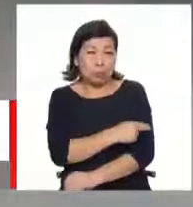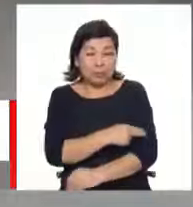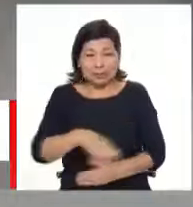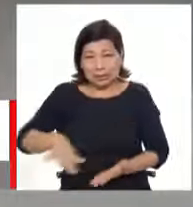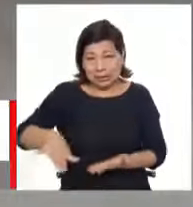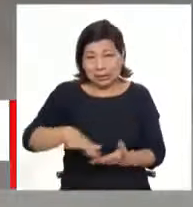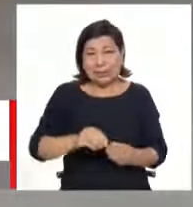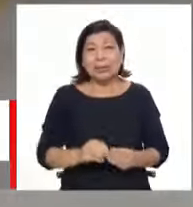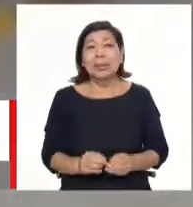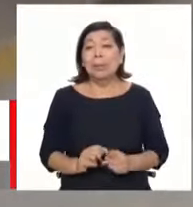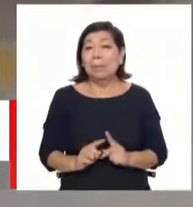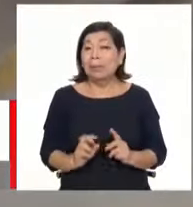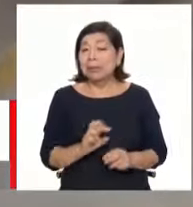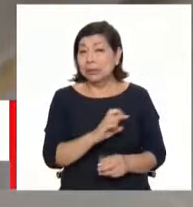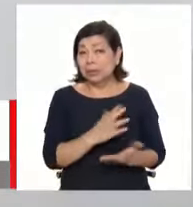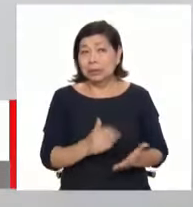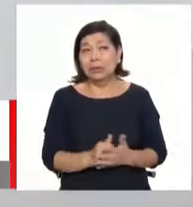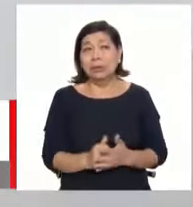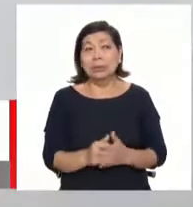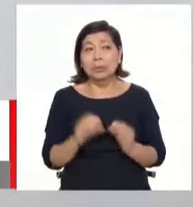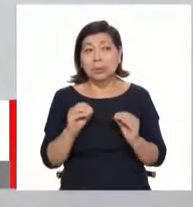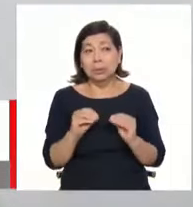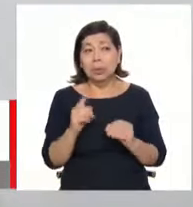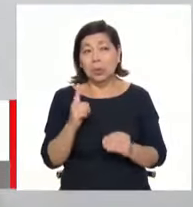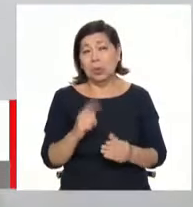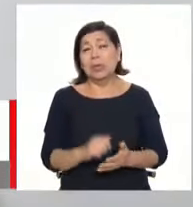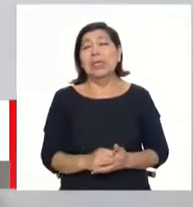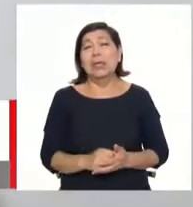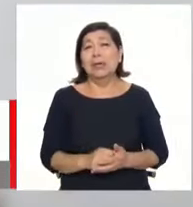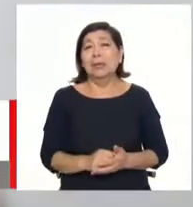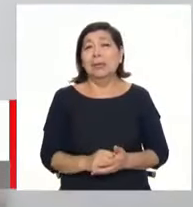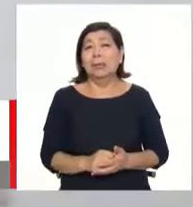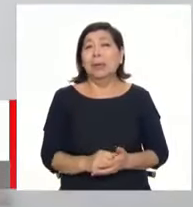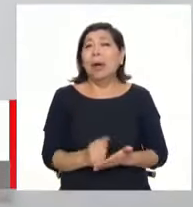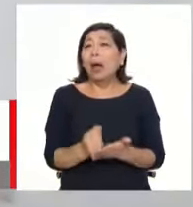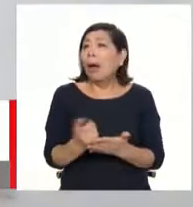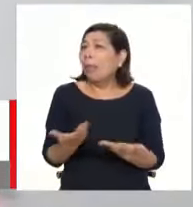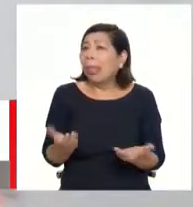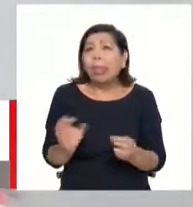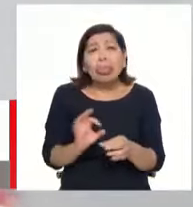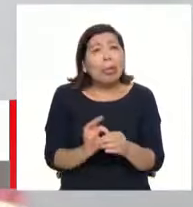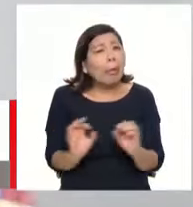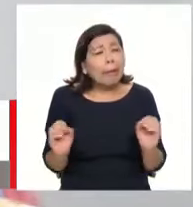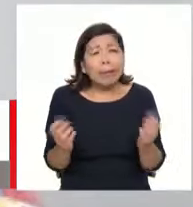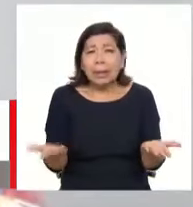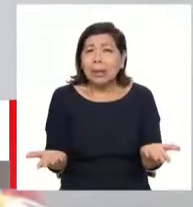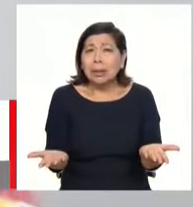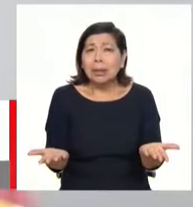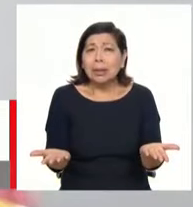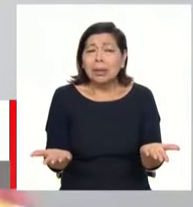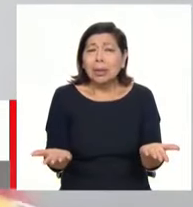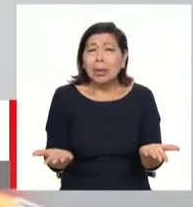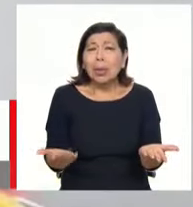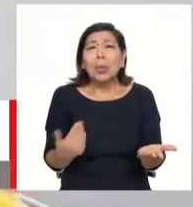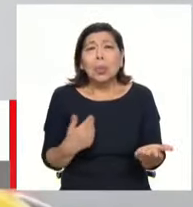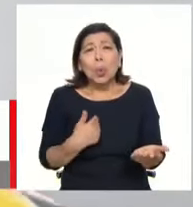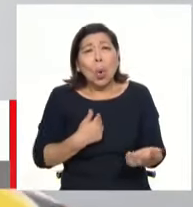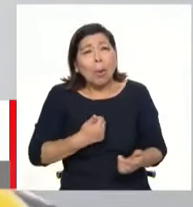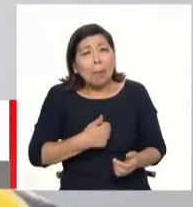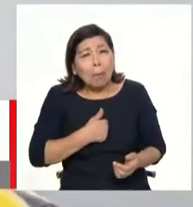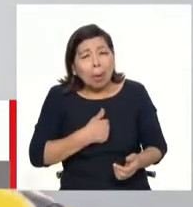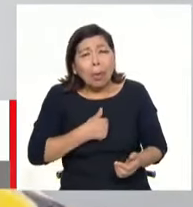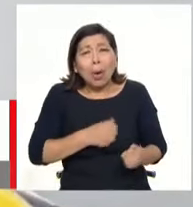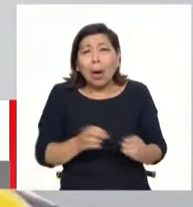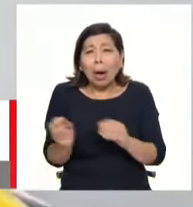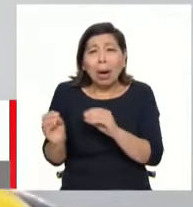comunidad. Nosotros tenemos una posta nomás y no nos ha querido atender, de ahí lo hemos, yo por mi propia